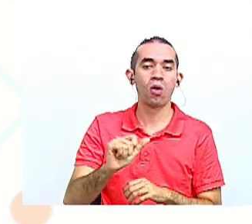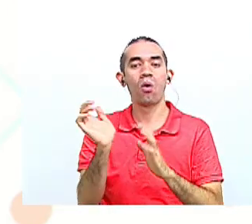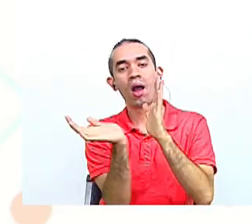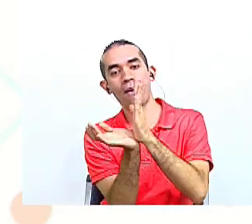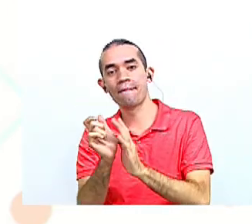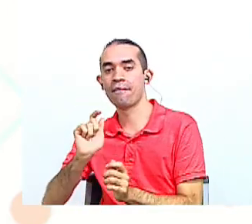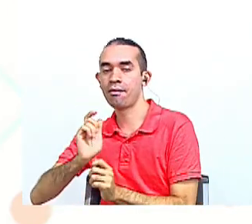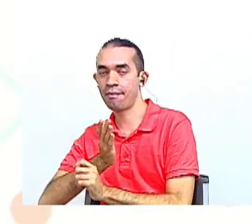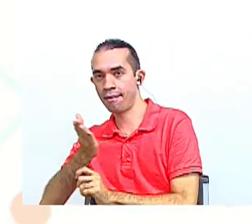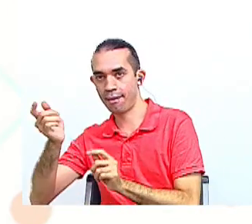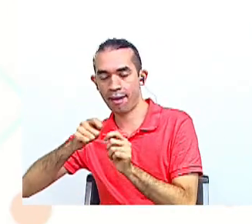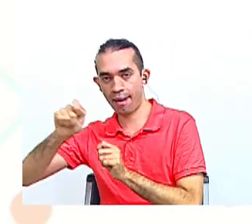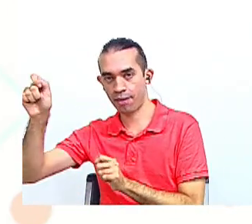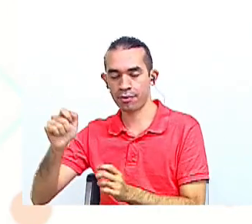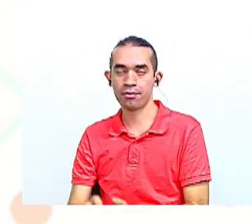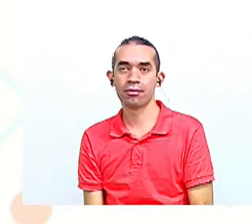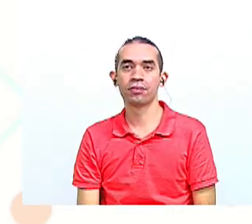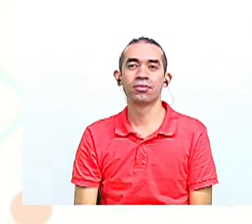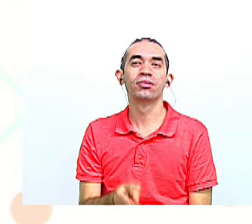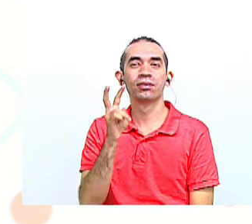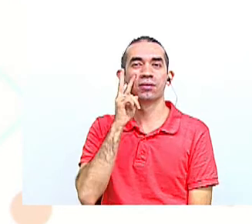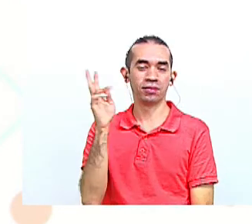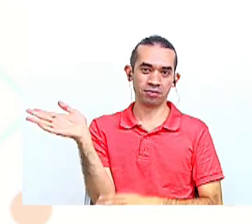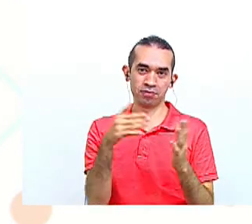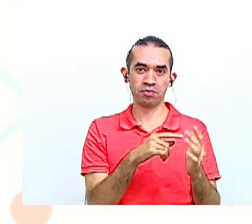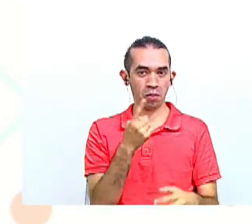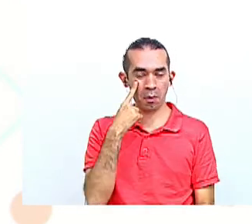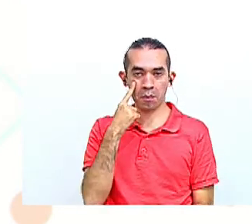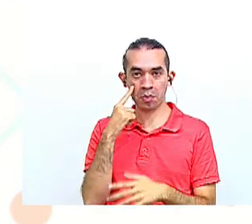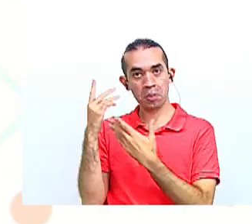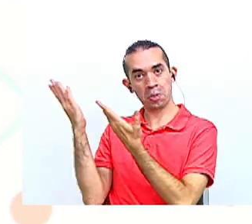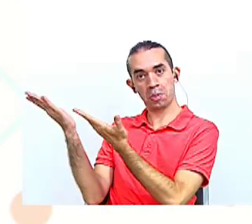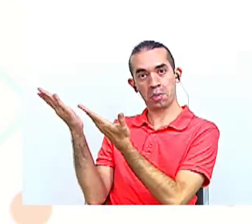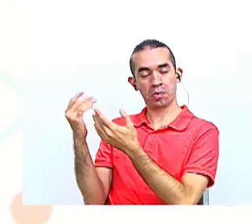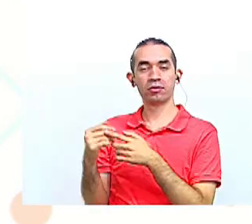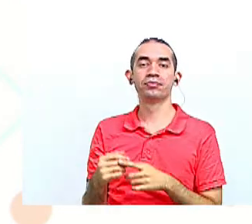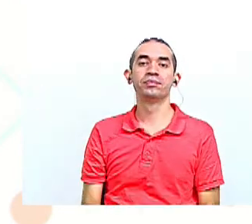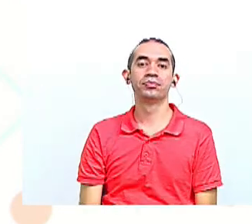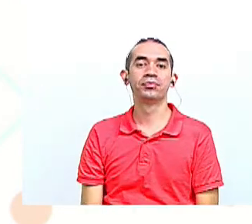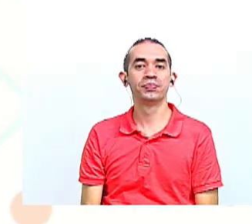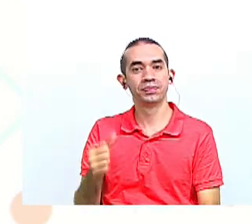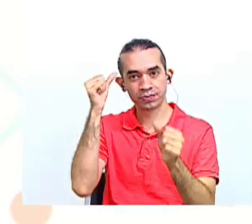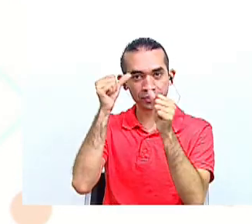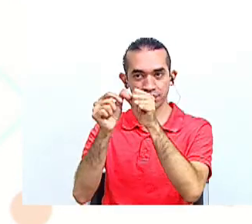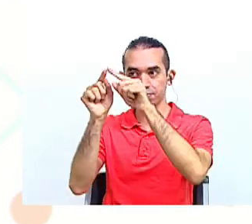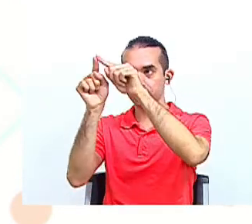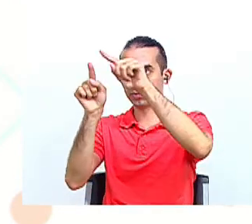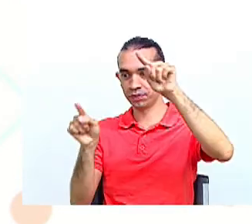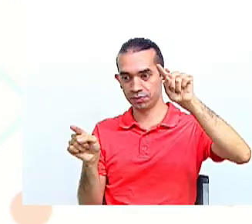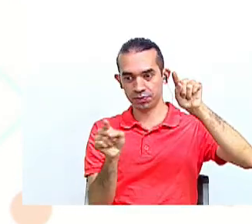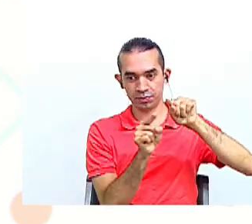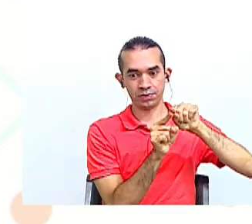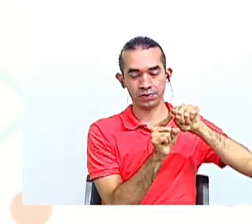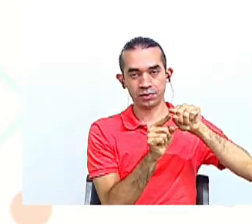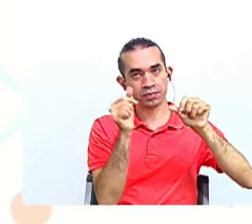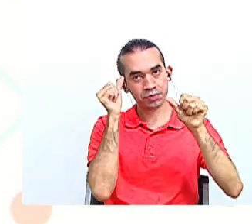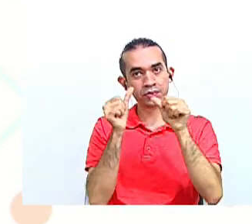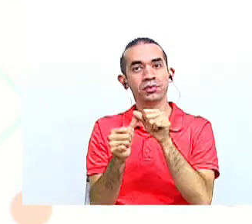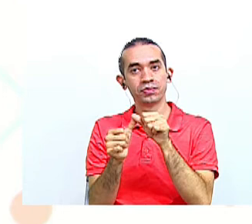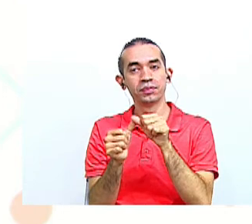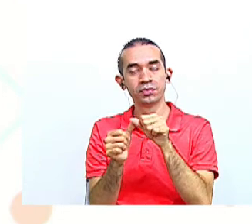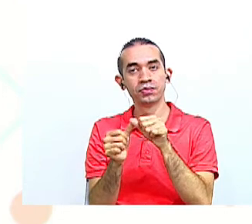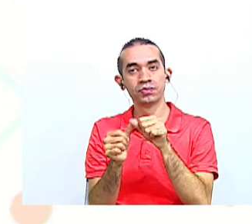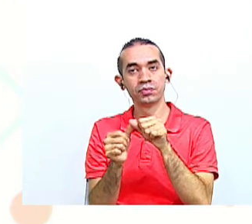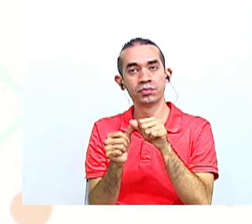Continuemos. Veamos ahora el siguiente rombo. Ustedes recuerdan que los rombos